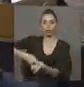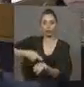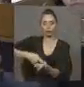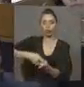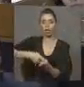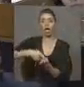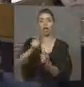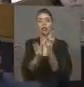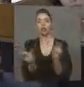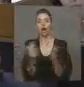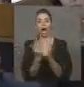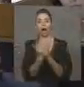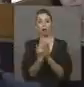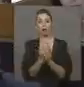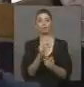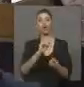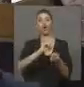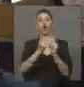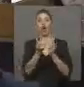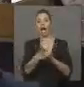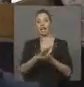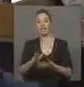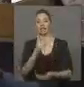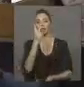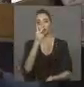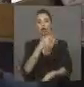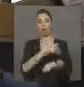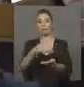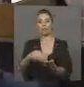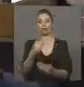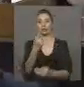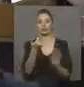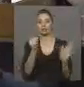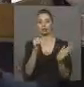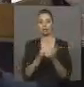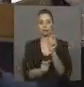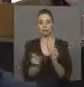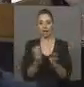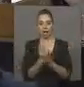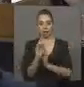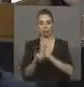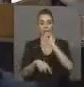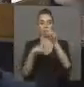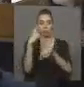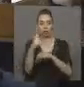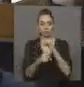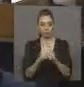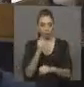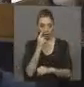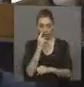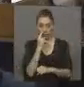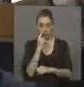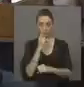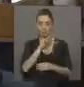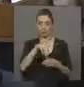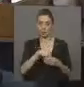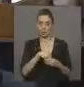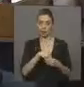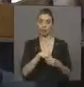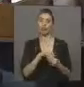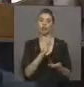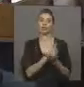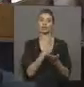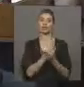total de alumnos beneficiados a 2.160.000 alumnos el próximo año en la educación